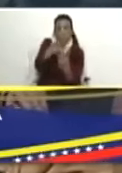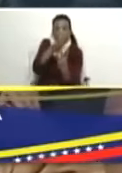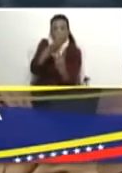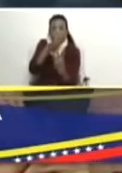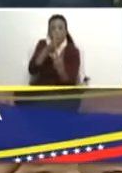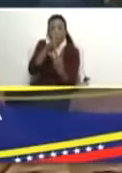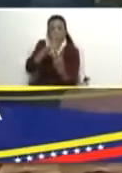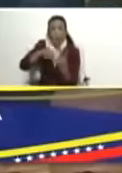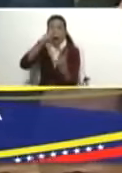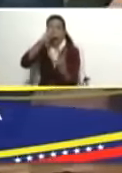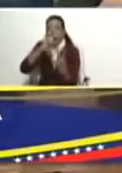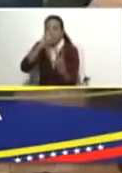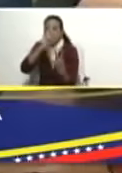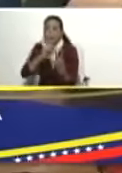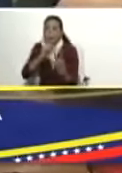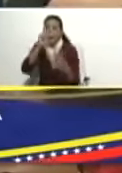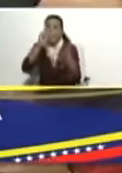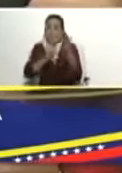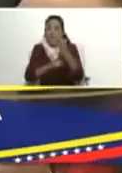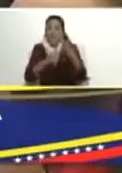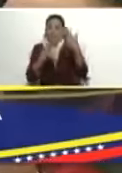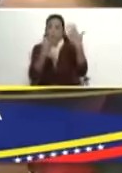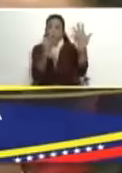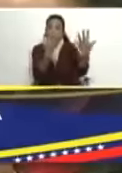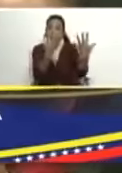que lo ubicamos entre los años